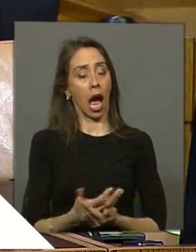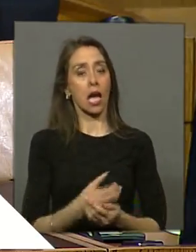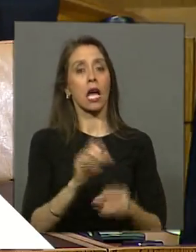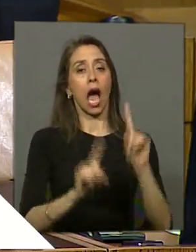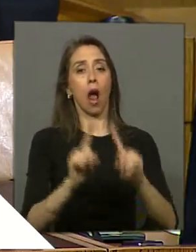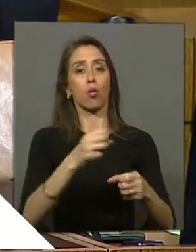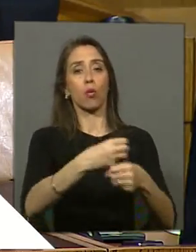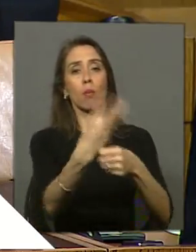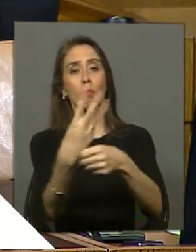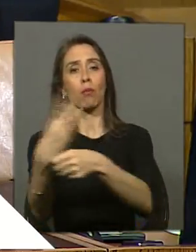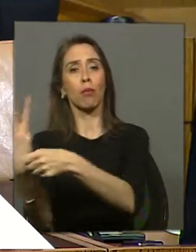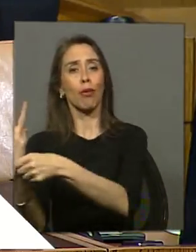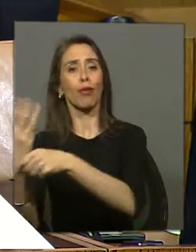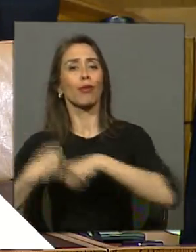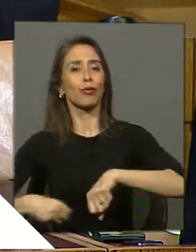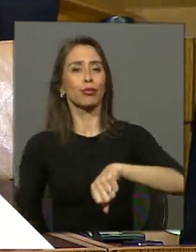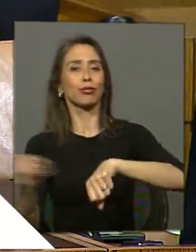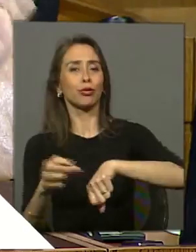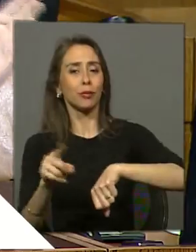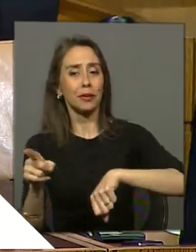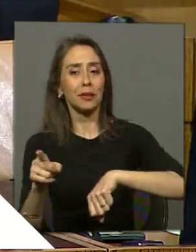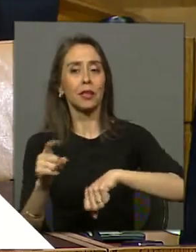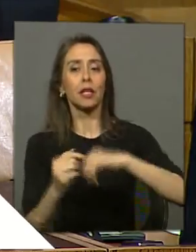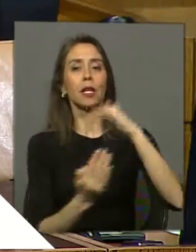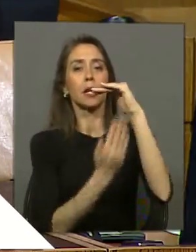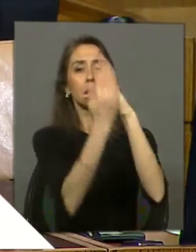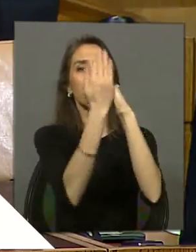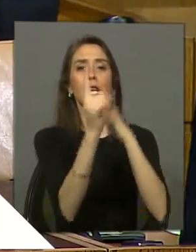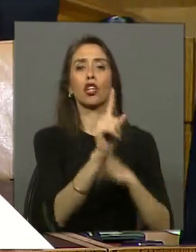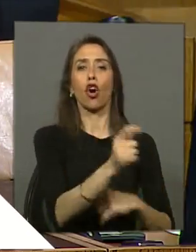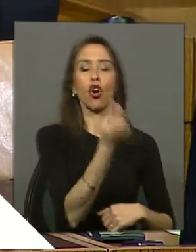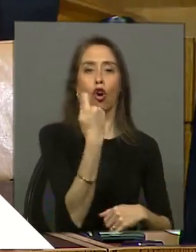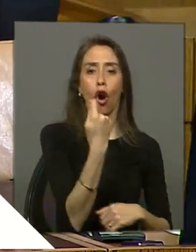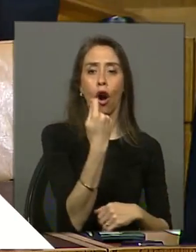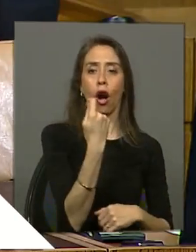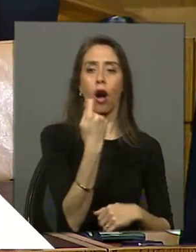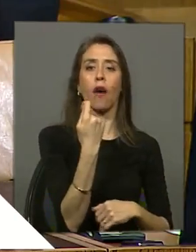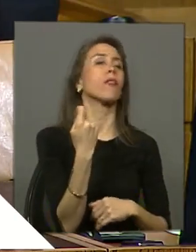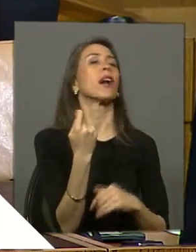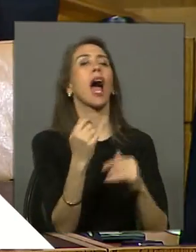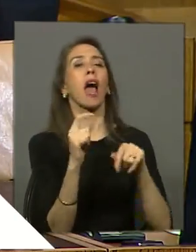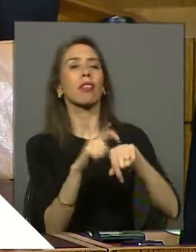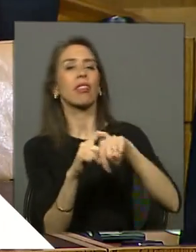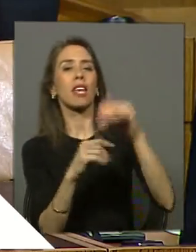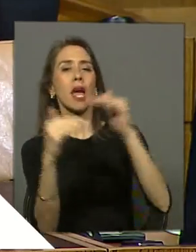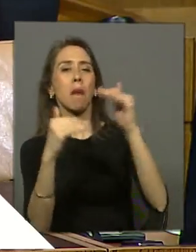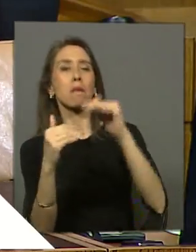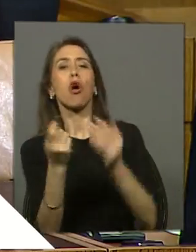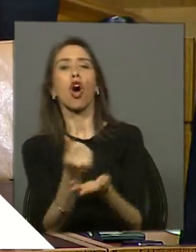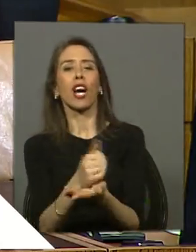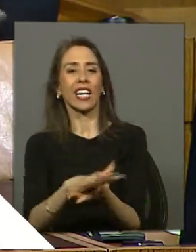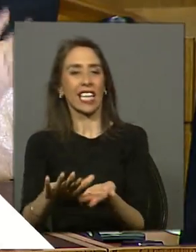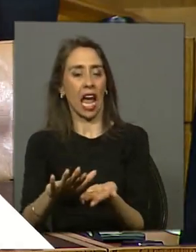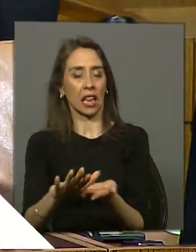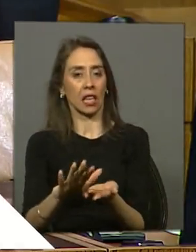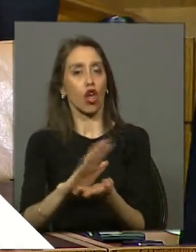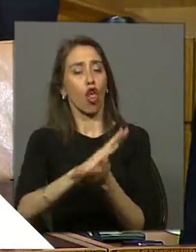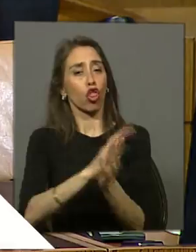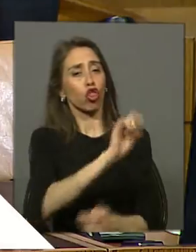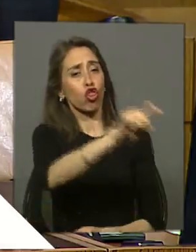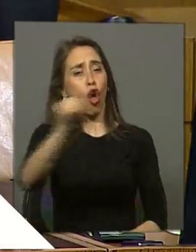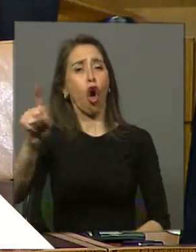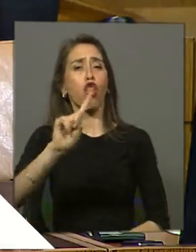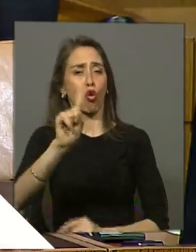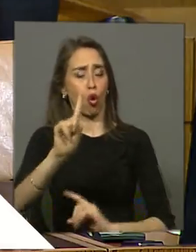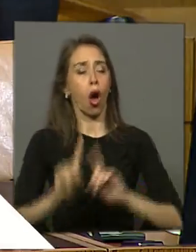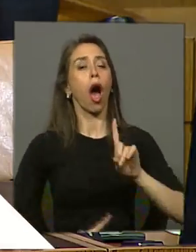comerciales que por política en las mañanas no cobran o dejan algunos márgenes de gratuidad no son todos pero hay algunos que